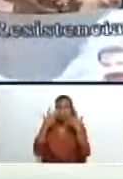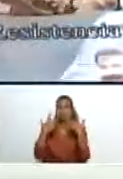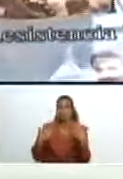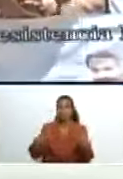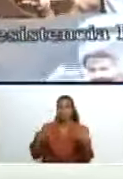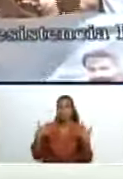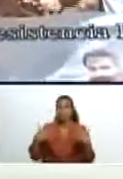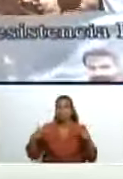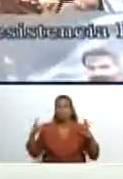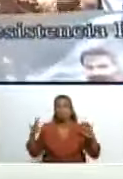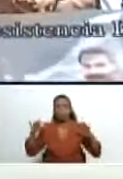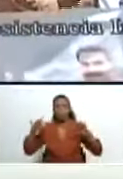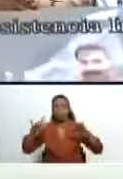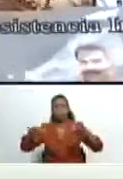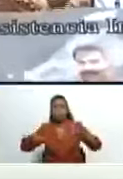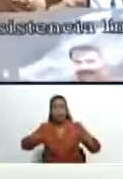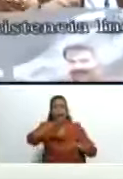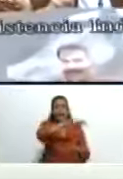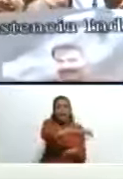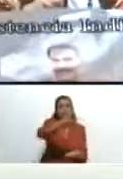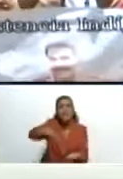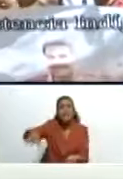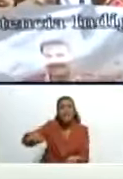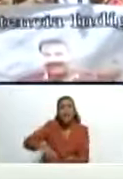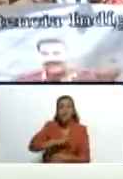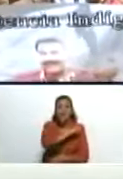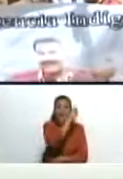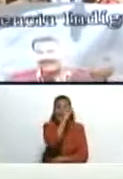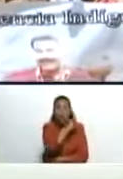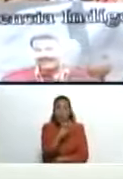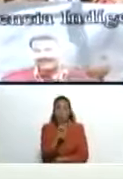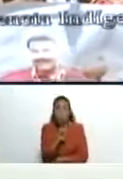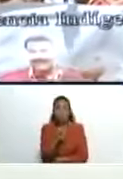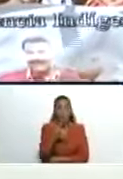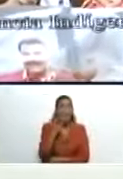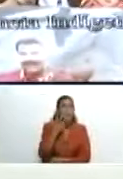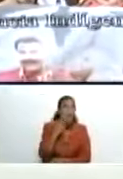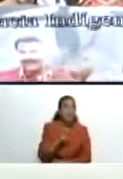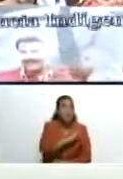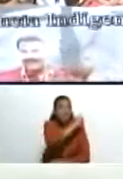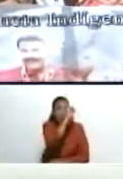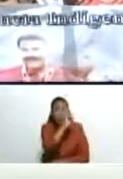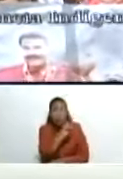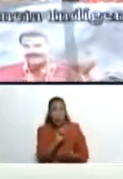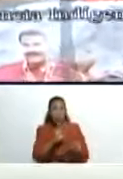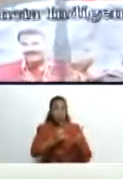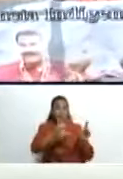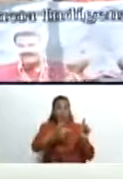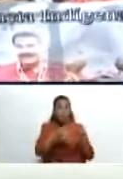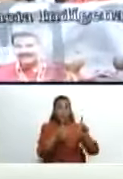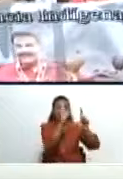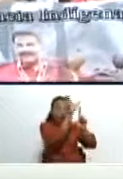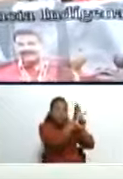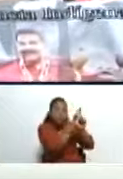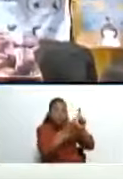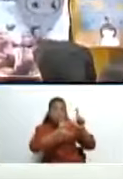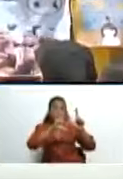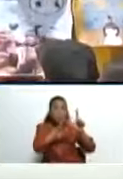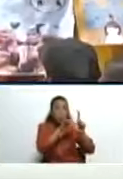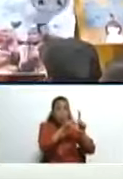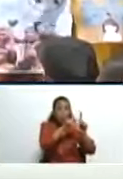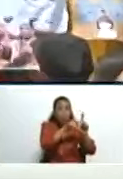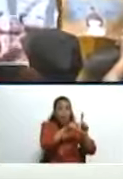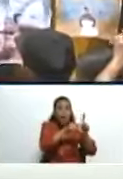la movilización que hicieron en el Zulia, por ejemplo, allá en